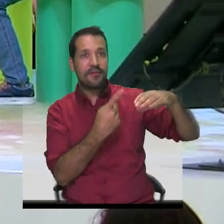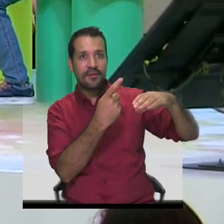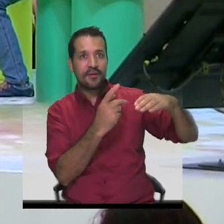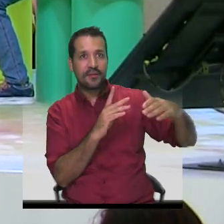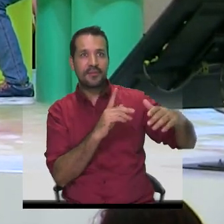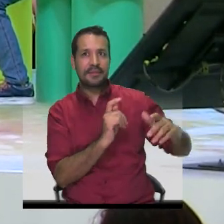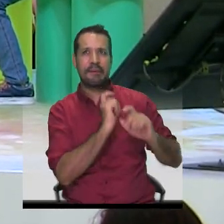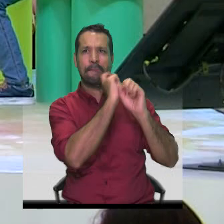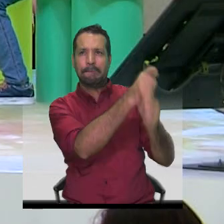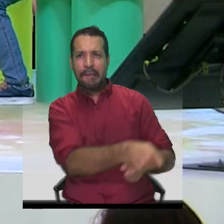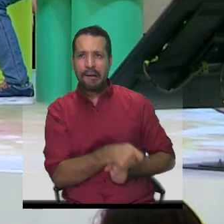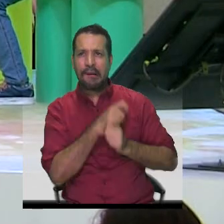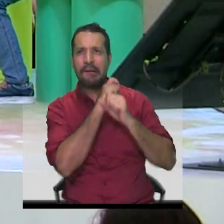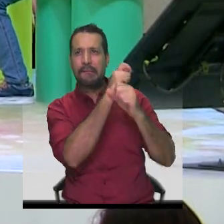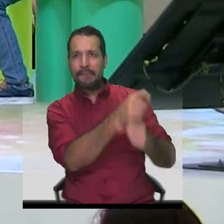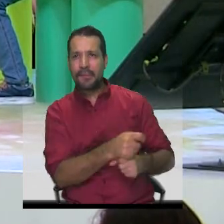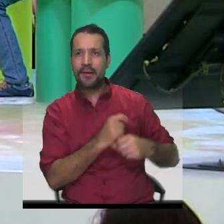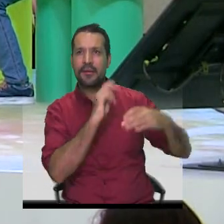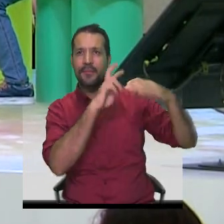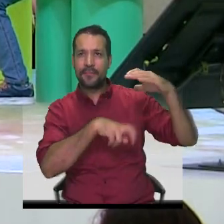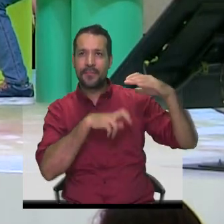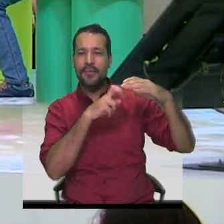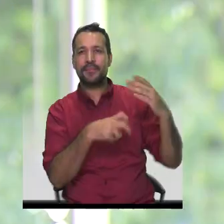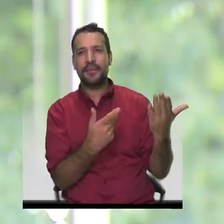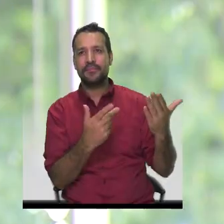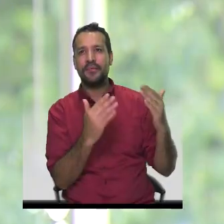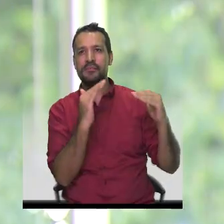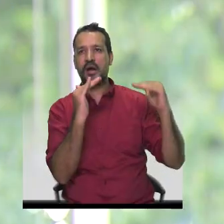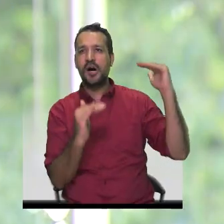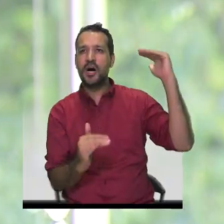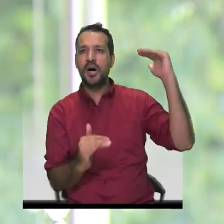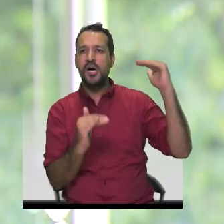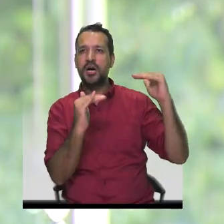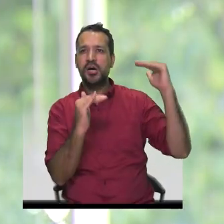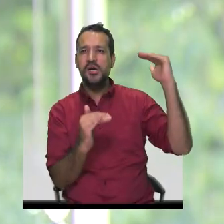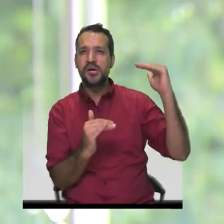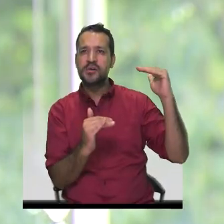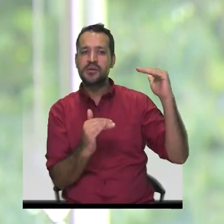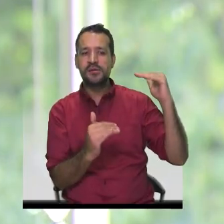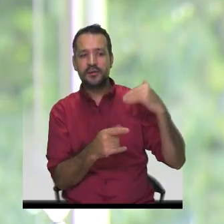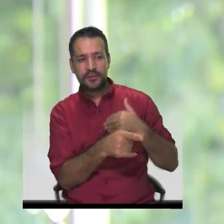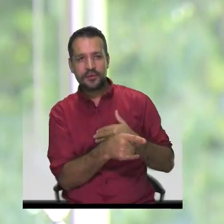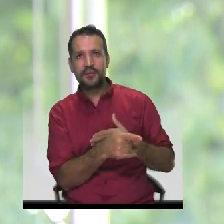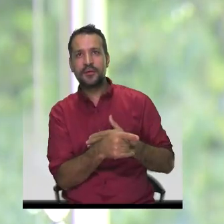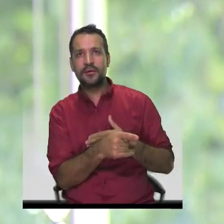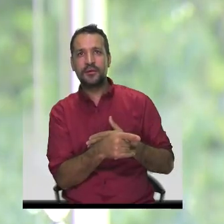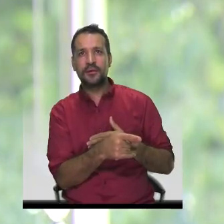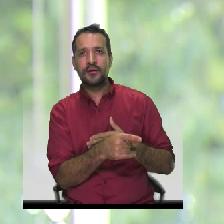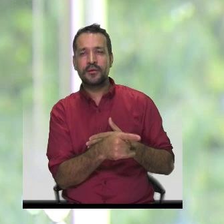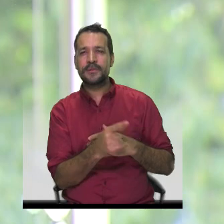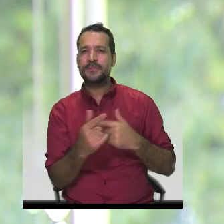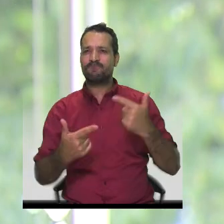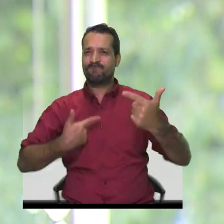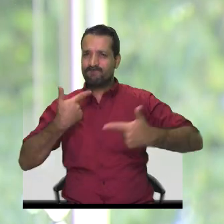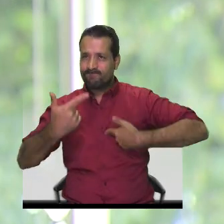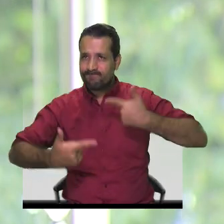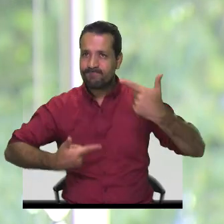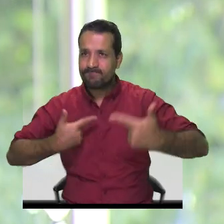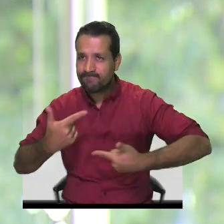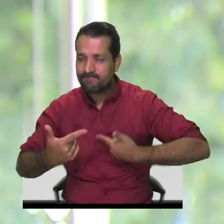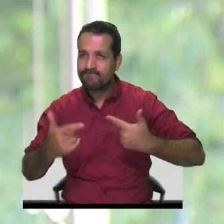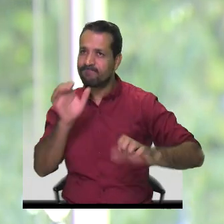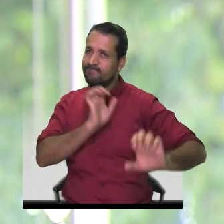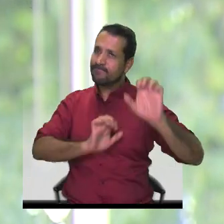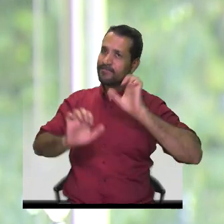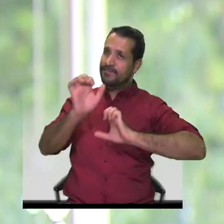Empezamos a incrementar la ecuación económica y a valorizar el territorio. Entonces, bendecimos también esa lucha porque nos ha permitido